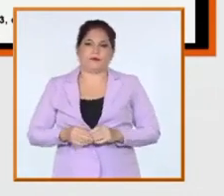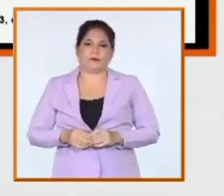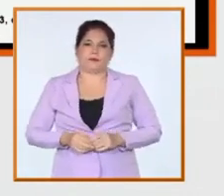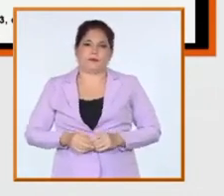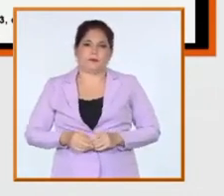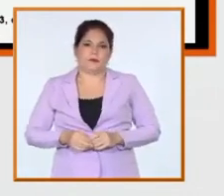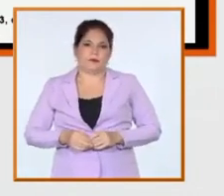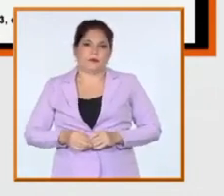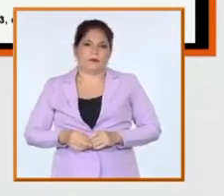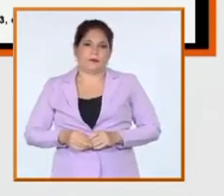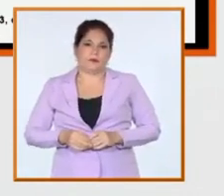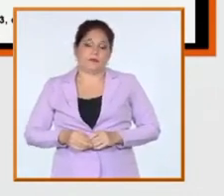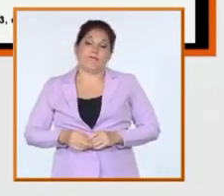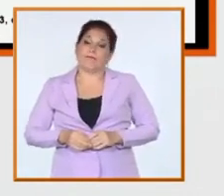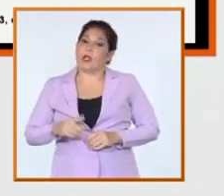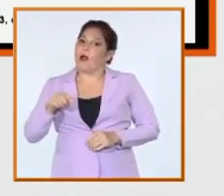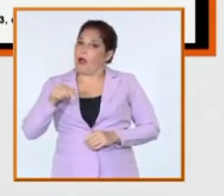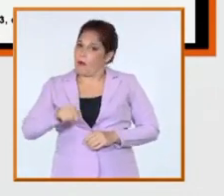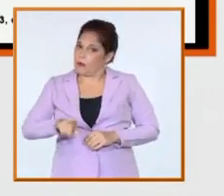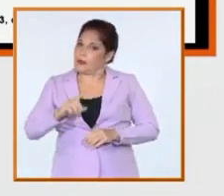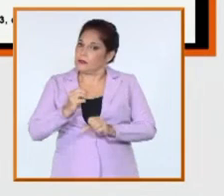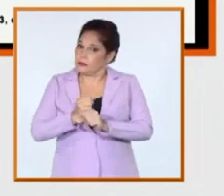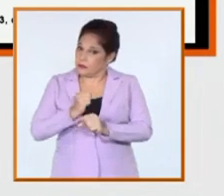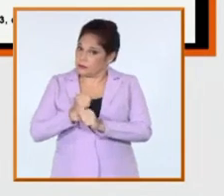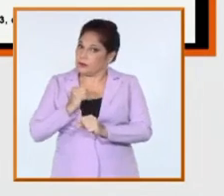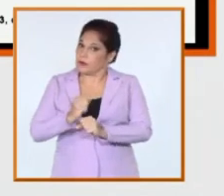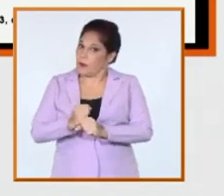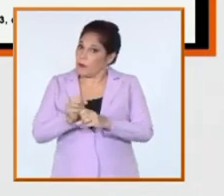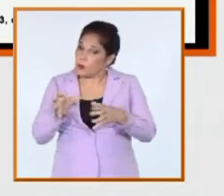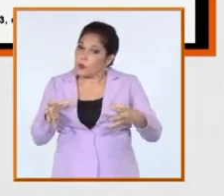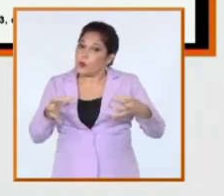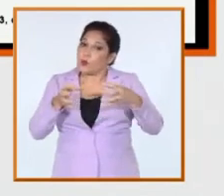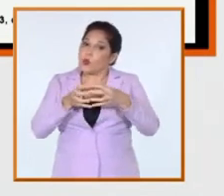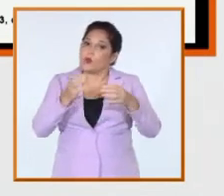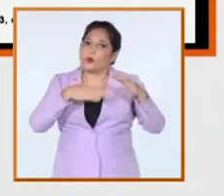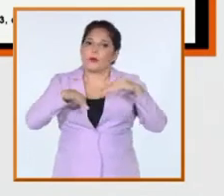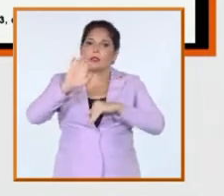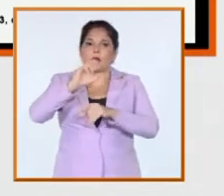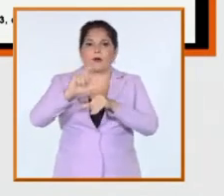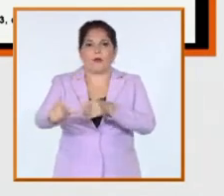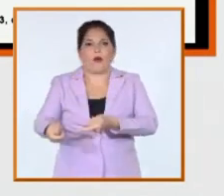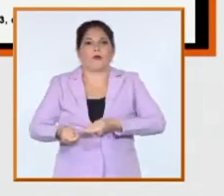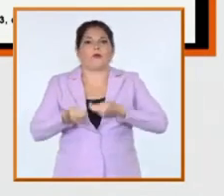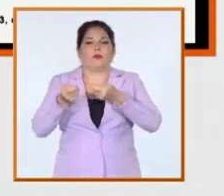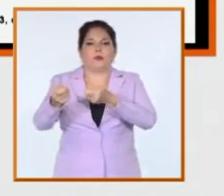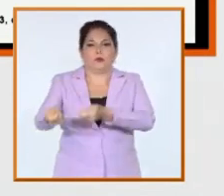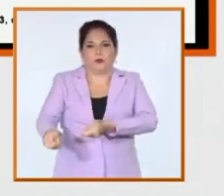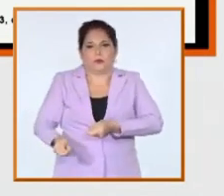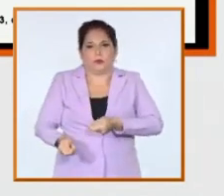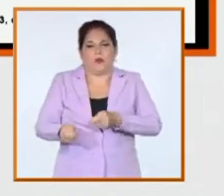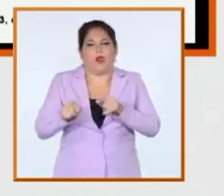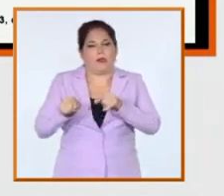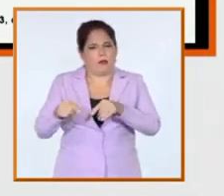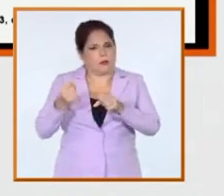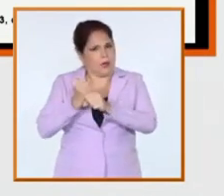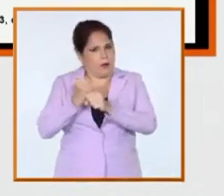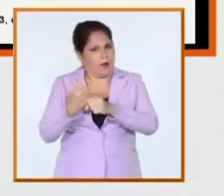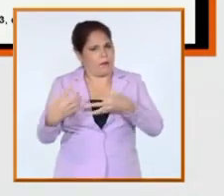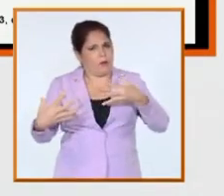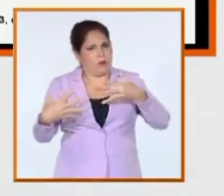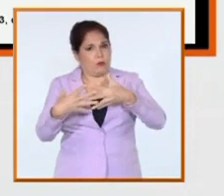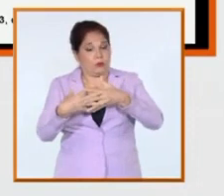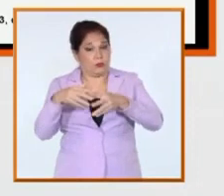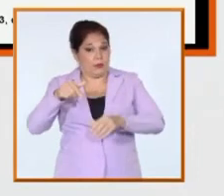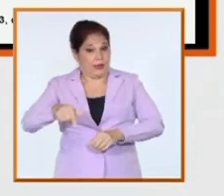eso lo estamos trabajando de Conjunto con el Ministerio de la agricultura y en este año